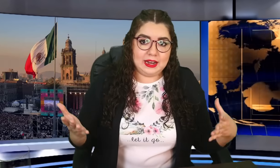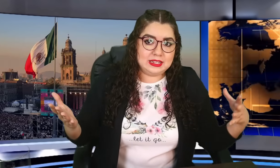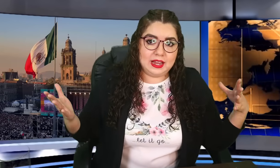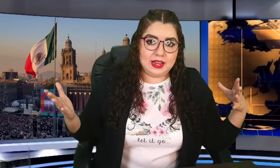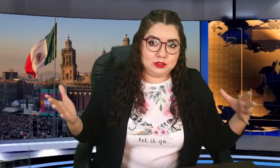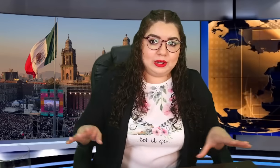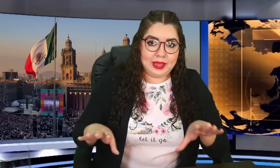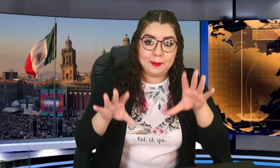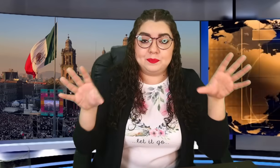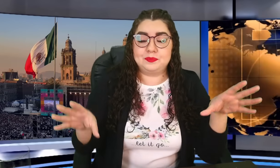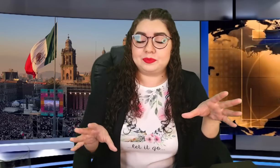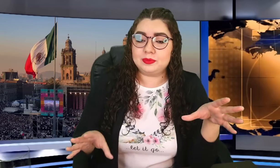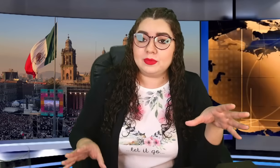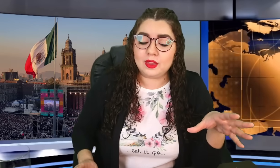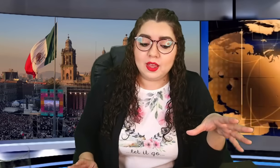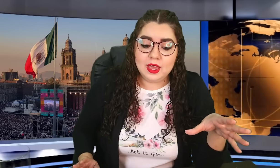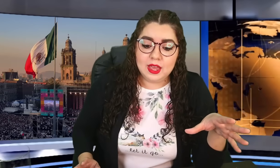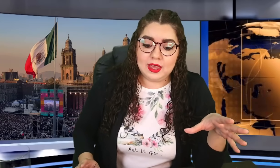la Iglesia Católica,